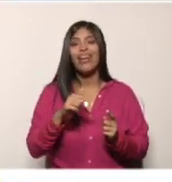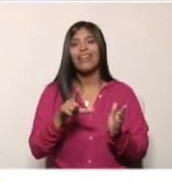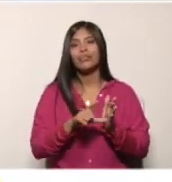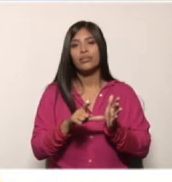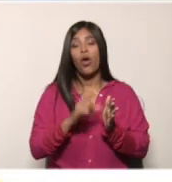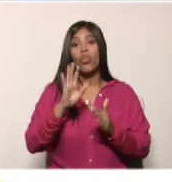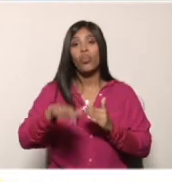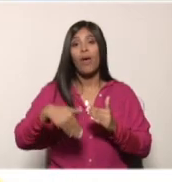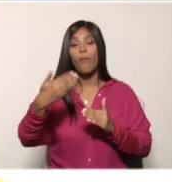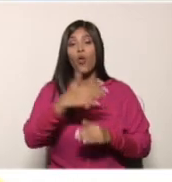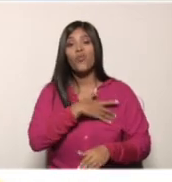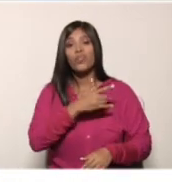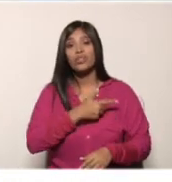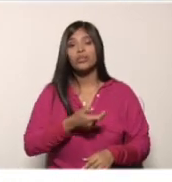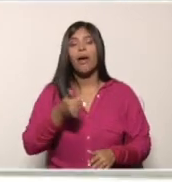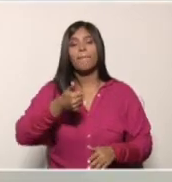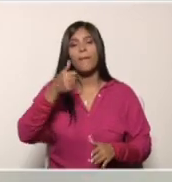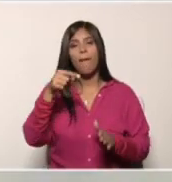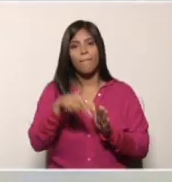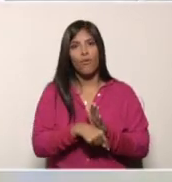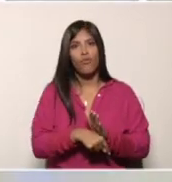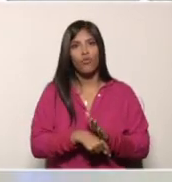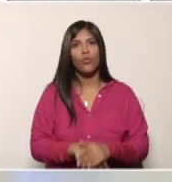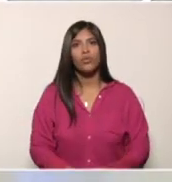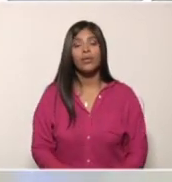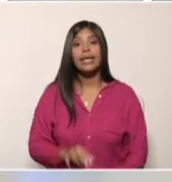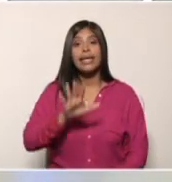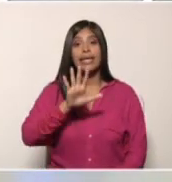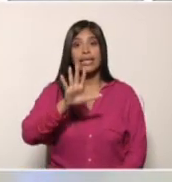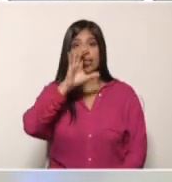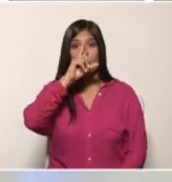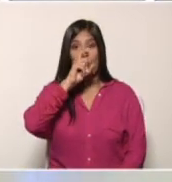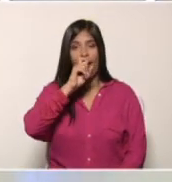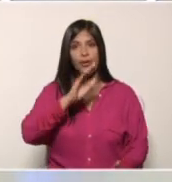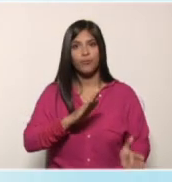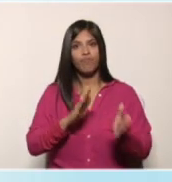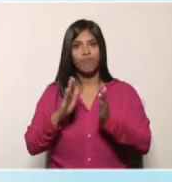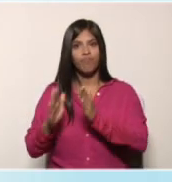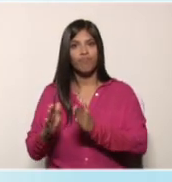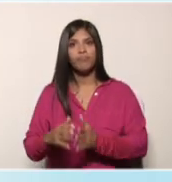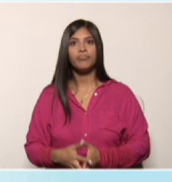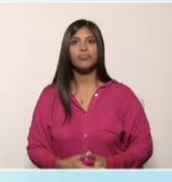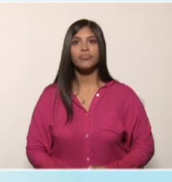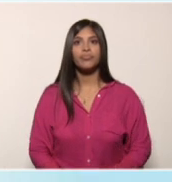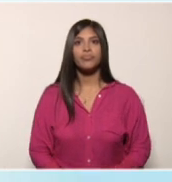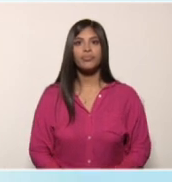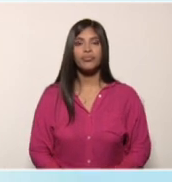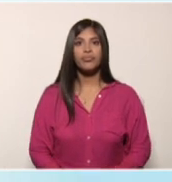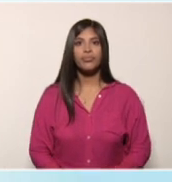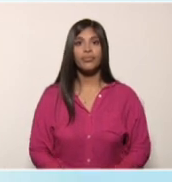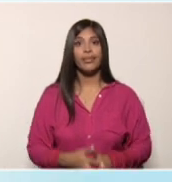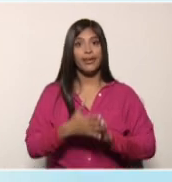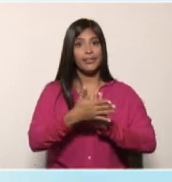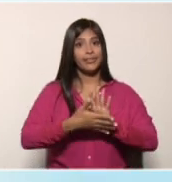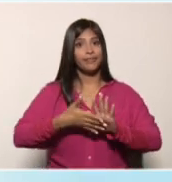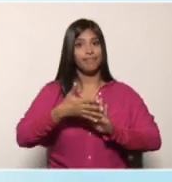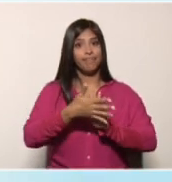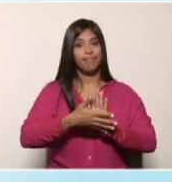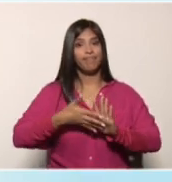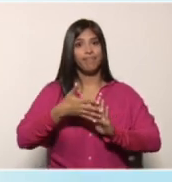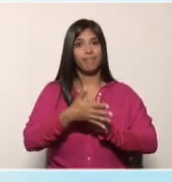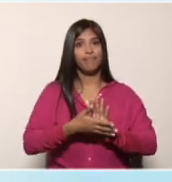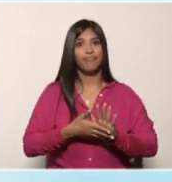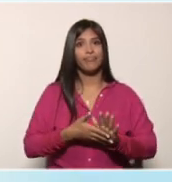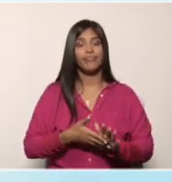investigación. ¿Okay? Y para quinto año vamos a hablar lo que es la lengua de señas.